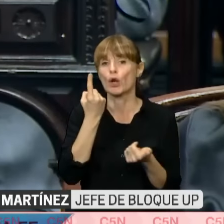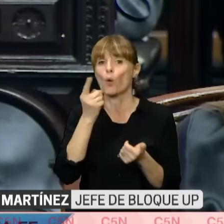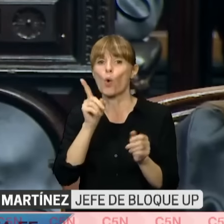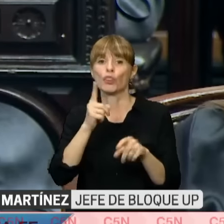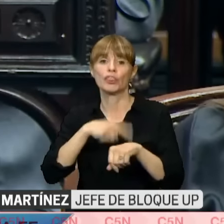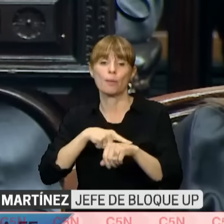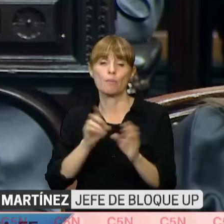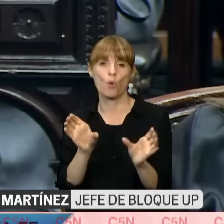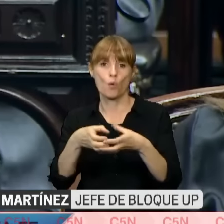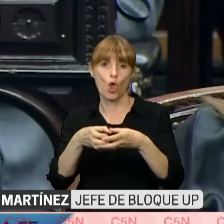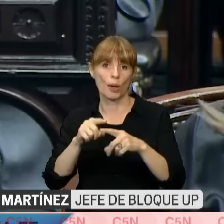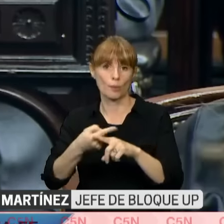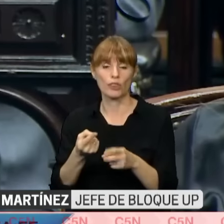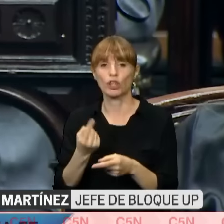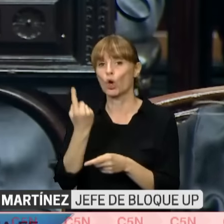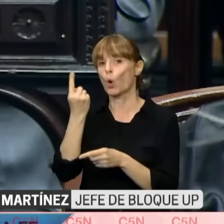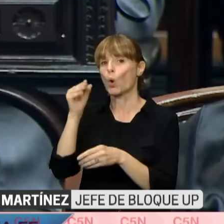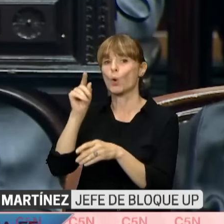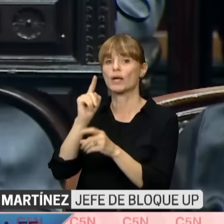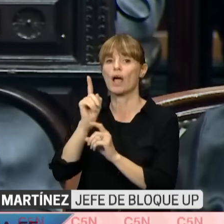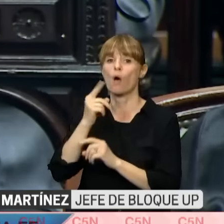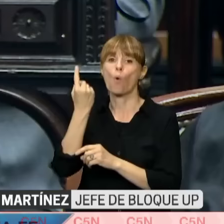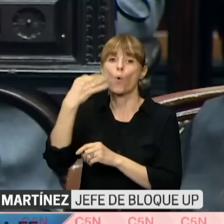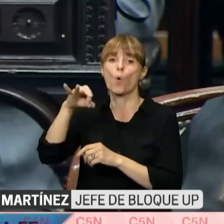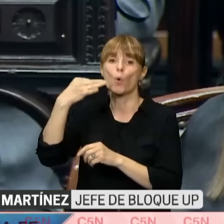bloque, una única intervención posible